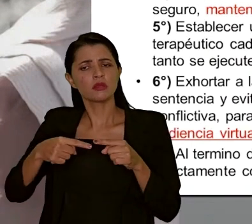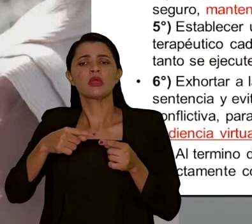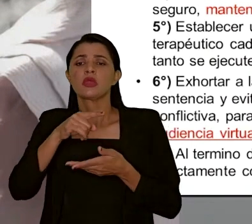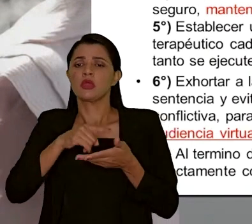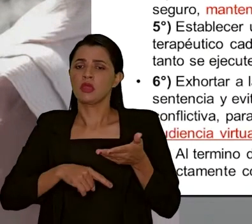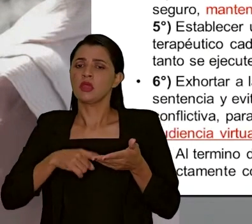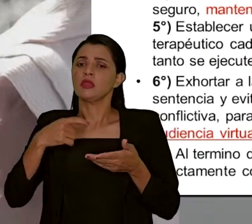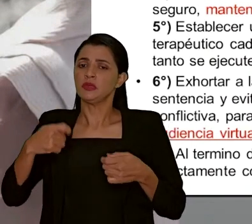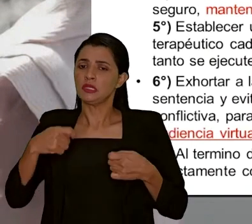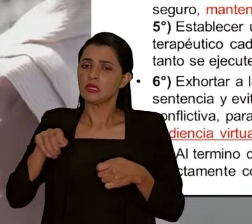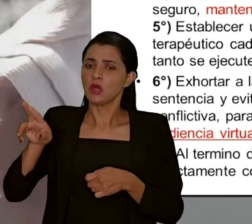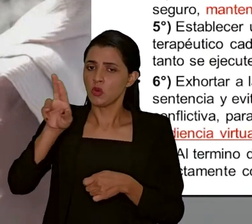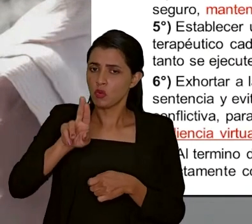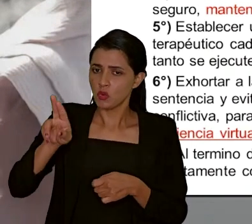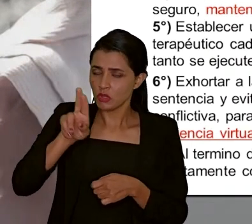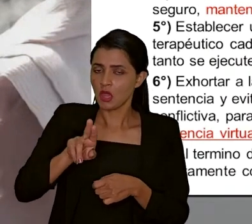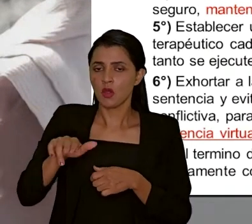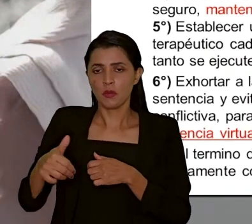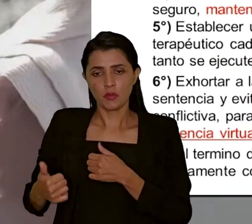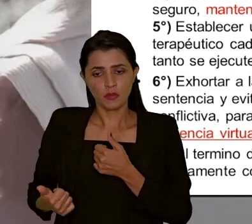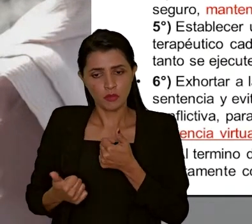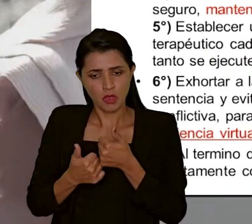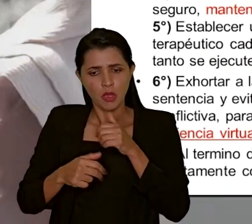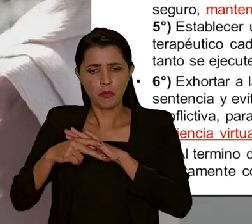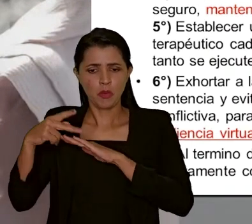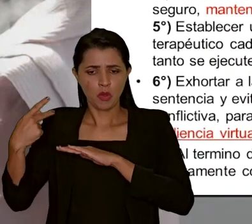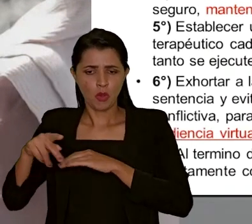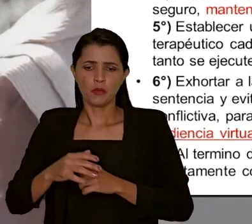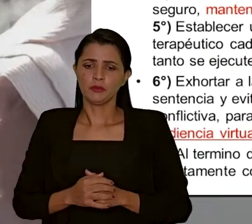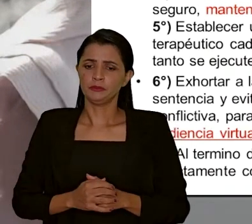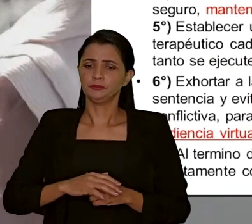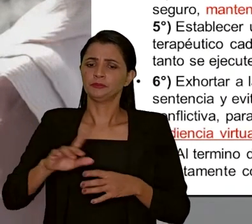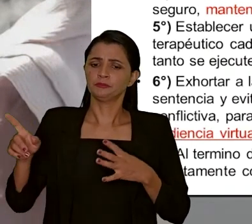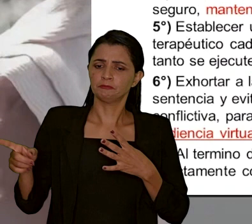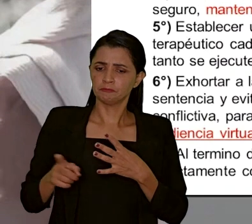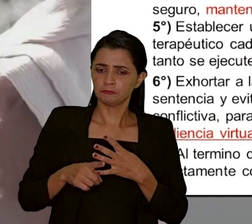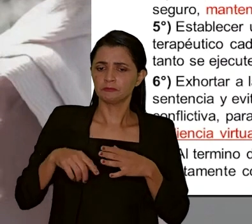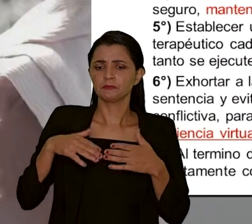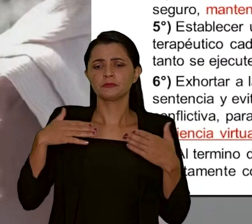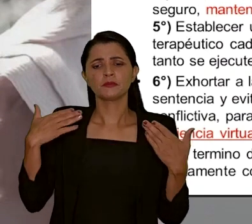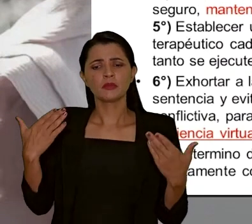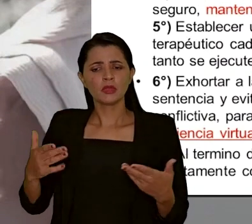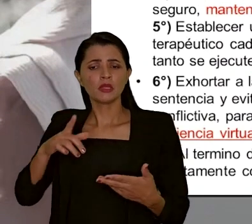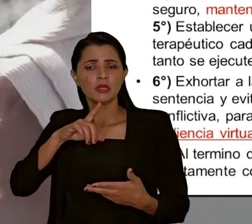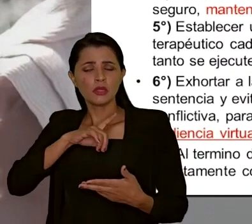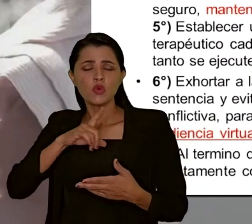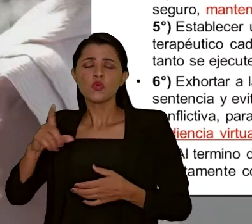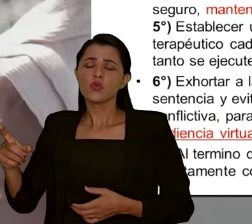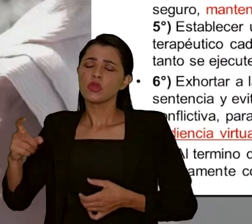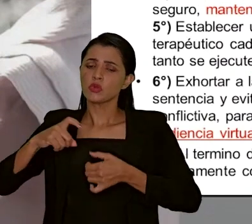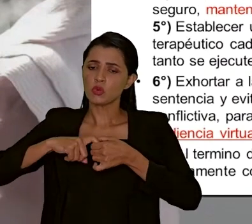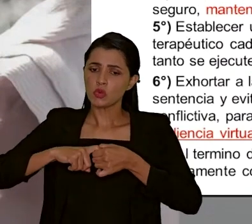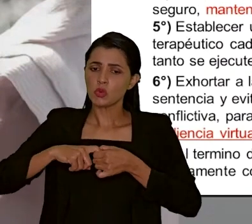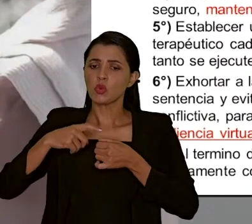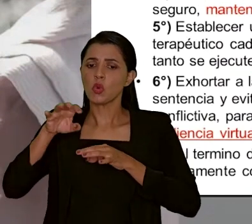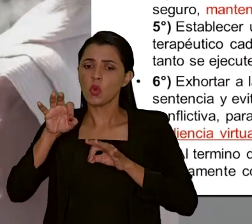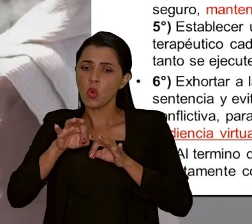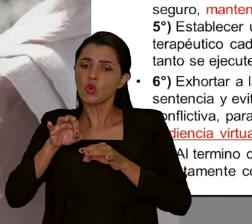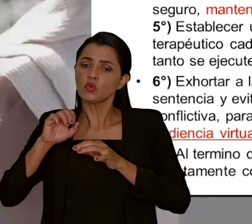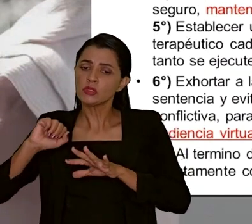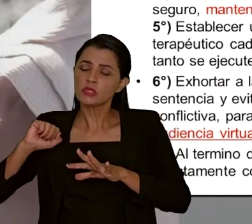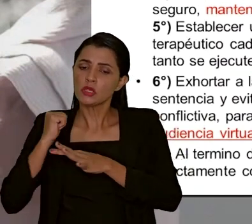la colaboración de la autoridad central. Cuarto, hasta tanto se detenga un plan de retorno seguro, mantener las